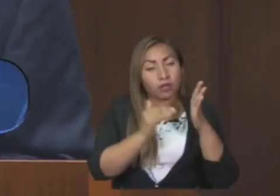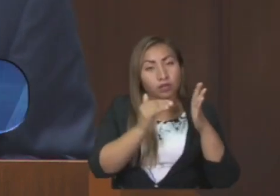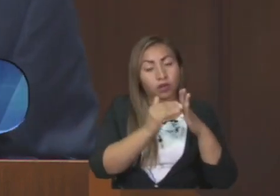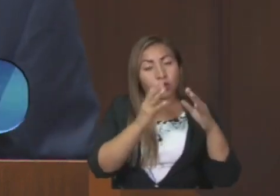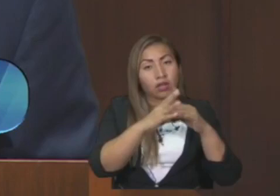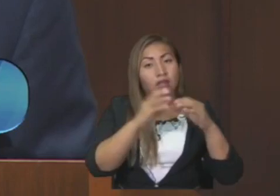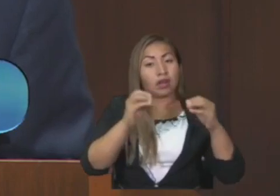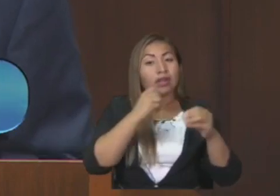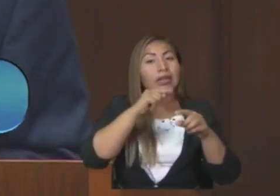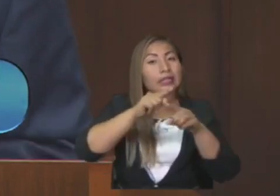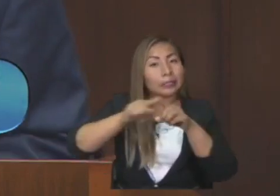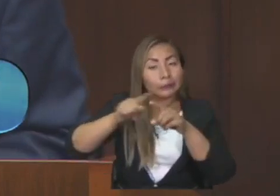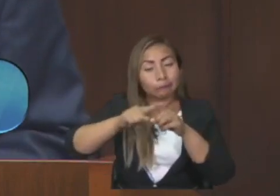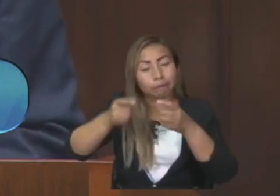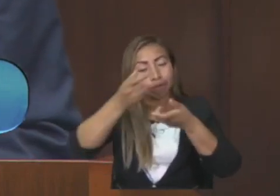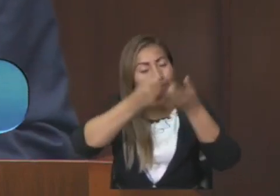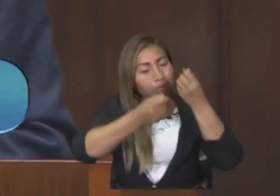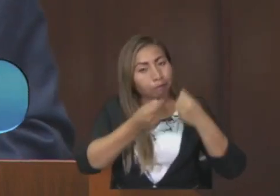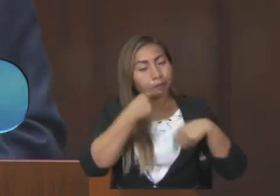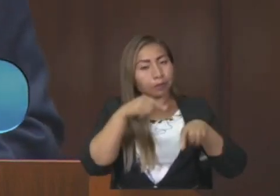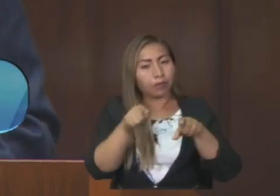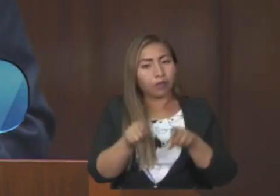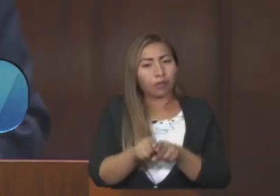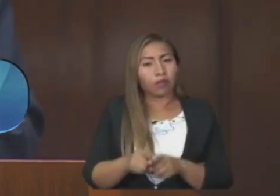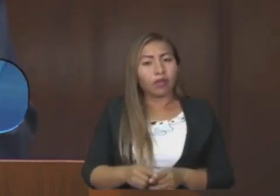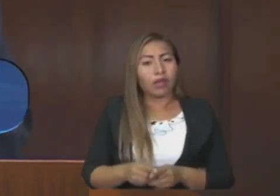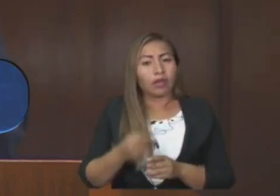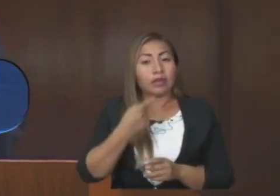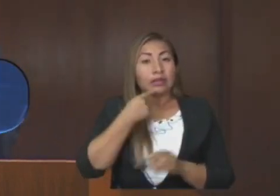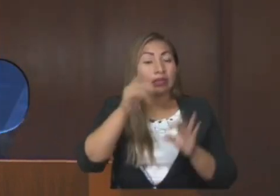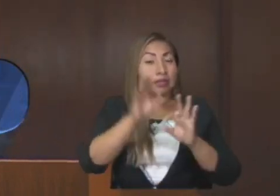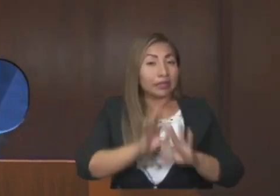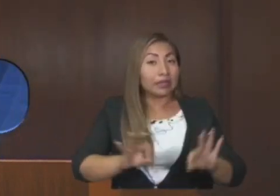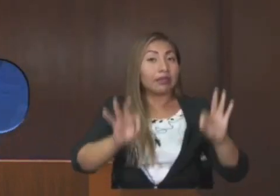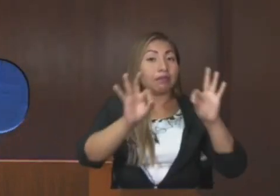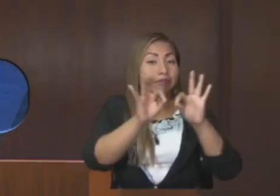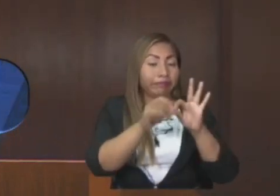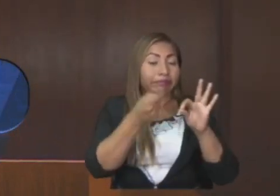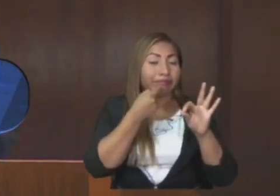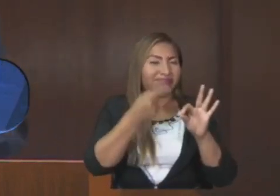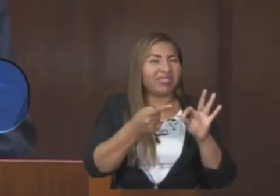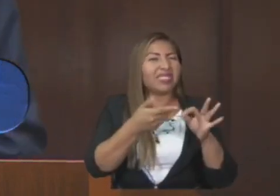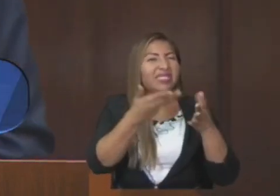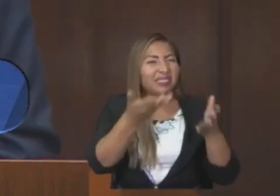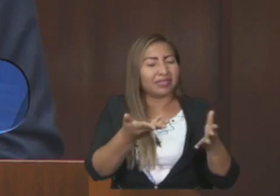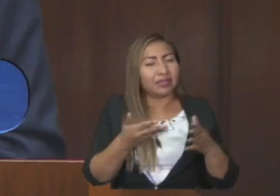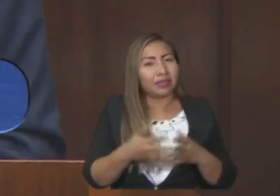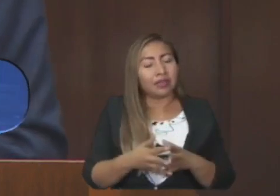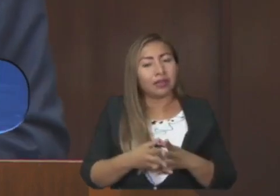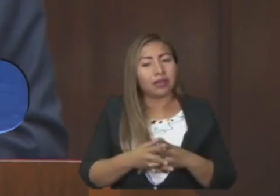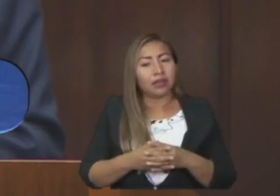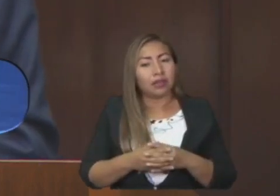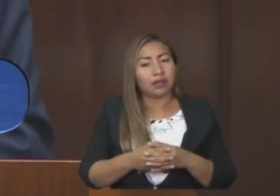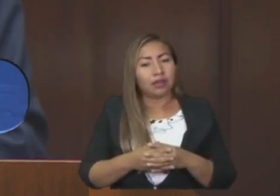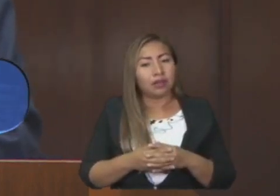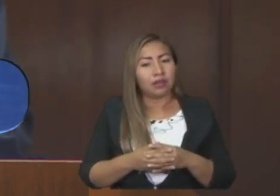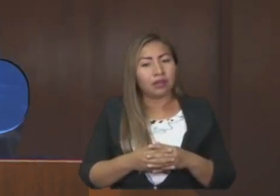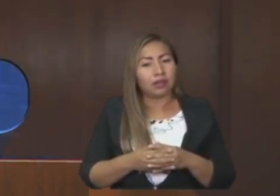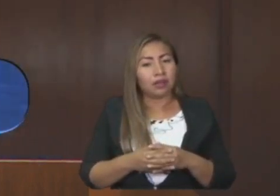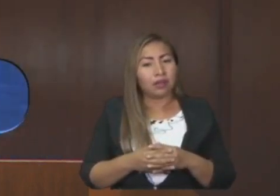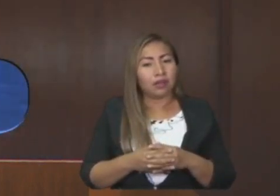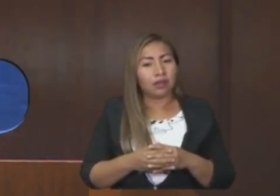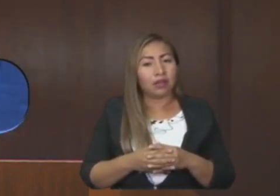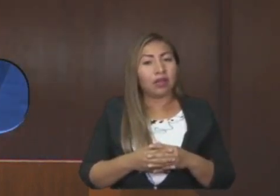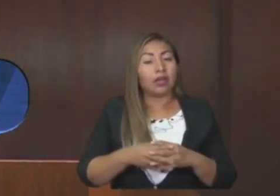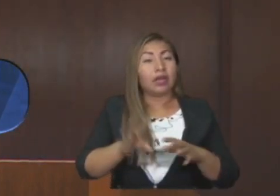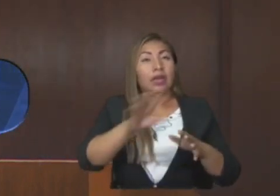dichas proyecciones financieras. Es importante mencionar y recalcar que esta propuesta de ingreso mínimo